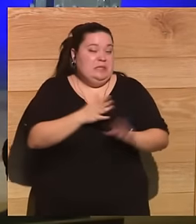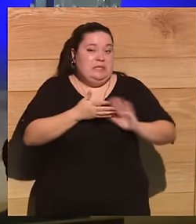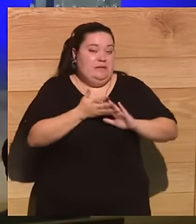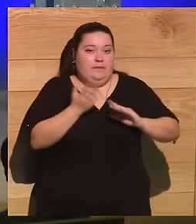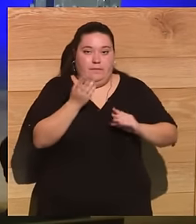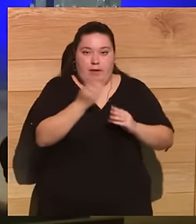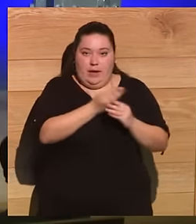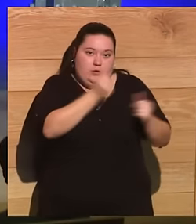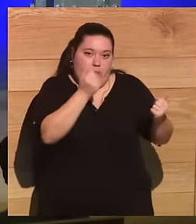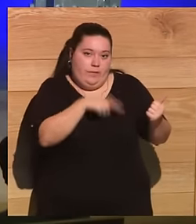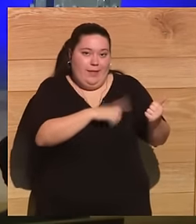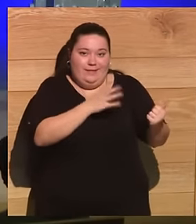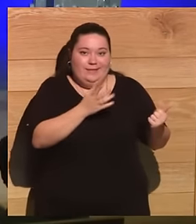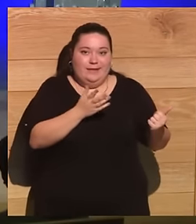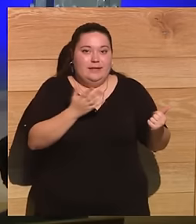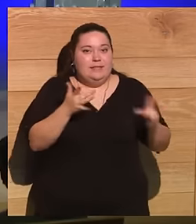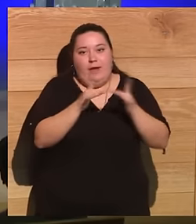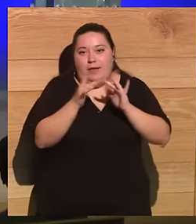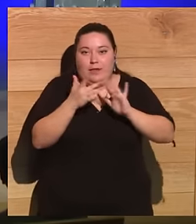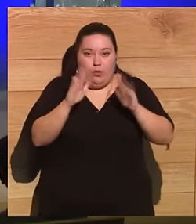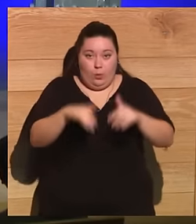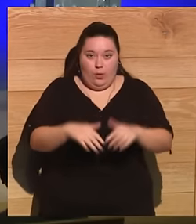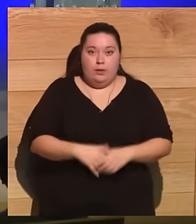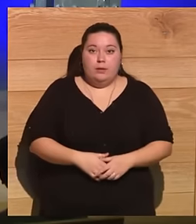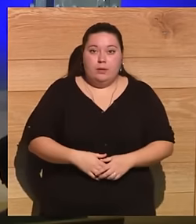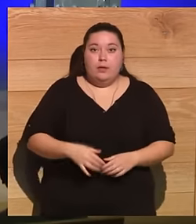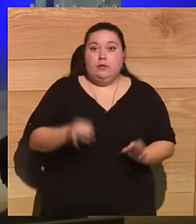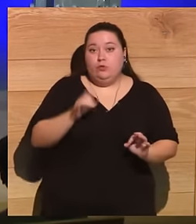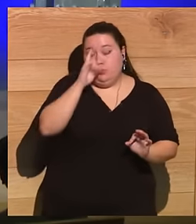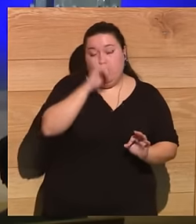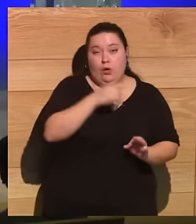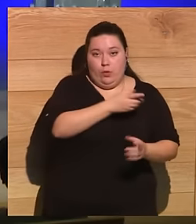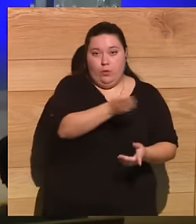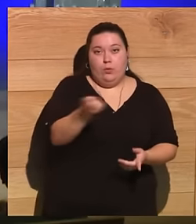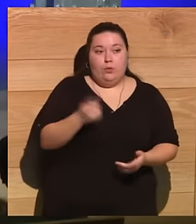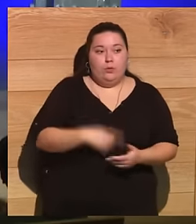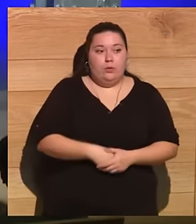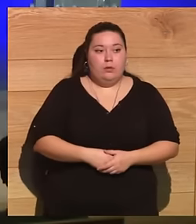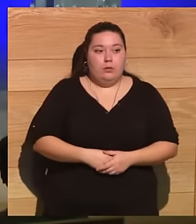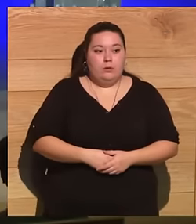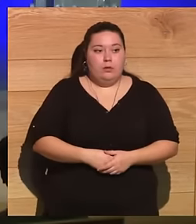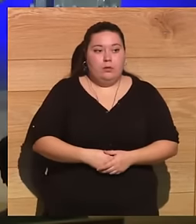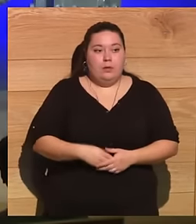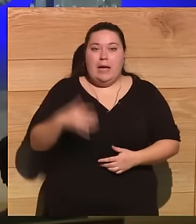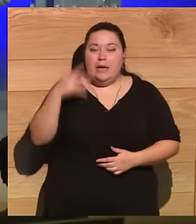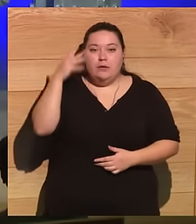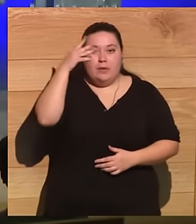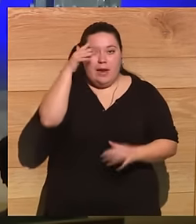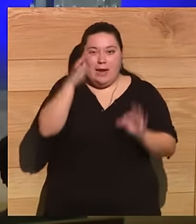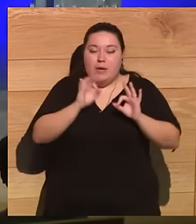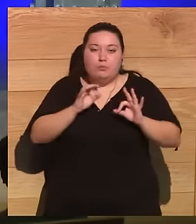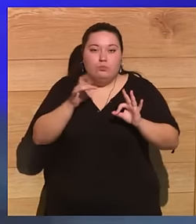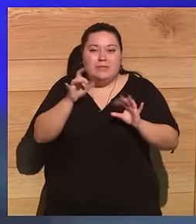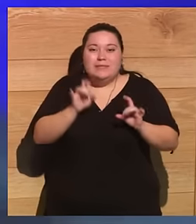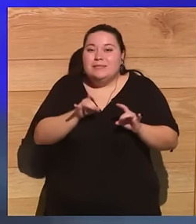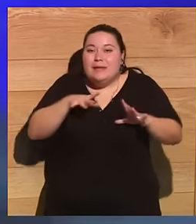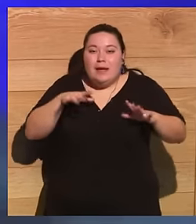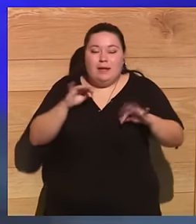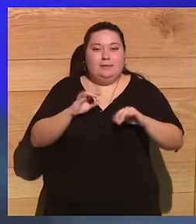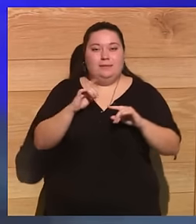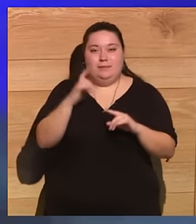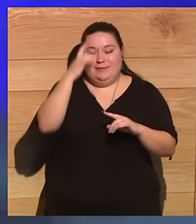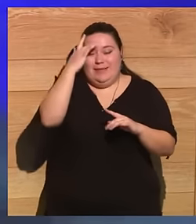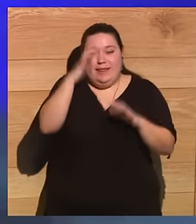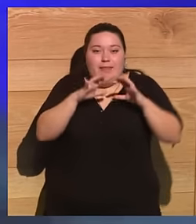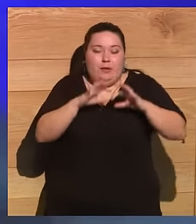interacción, estamos perdiendo la interacción social. Y esto es un recordatorio, es decir, hay periodos muy sensibles en el cerebro cuando necesitamos